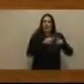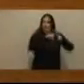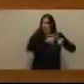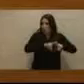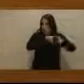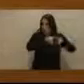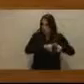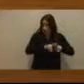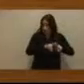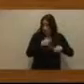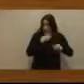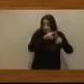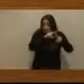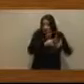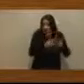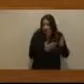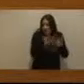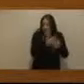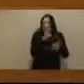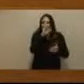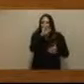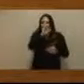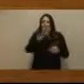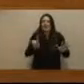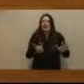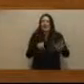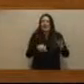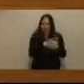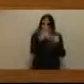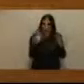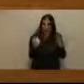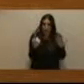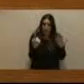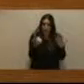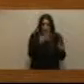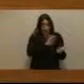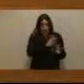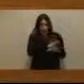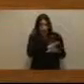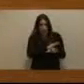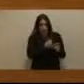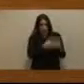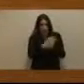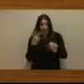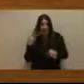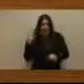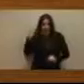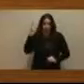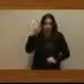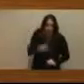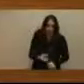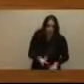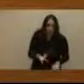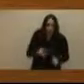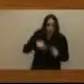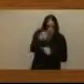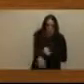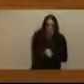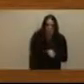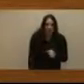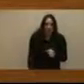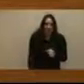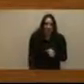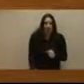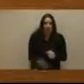que había encargado una auditoría en febrero de 2016, señor consejero. 2 años más tarde de que ustedes conocen estos niños, que, por cierto, no me